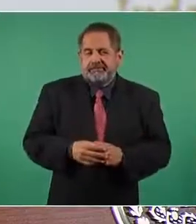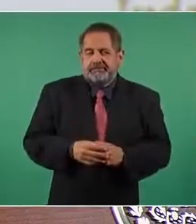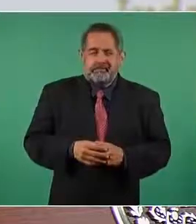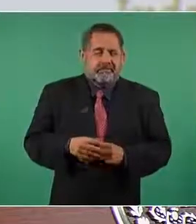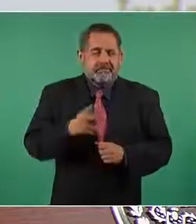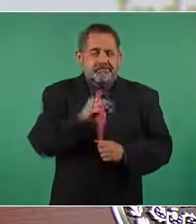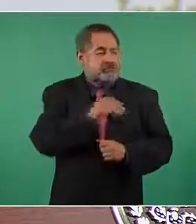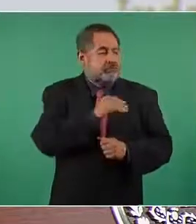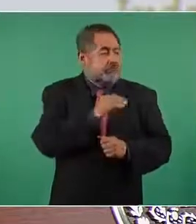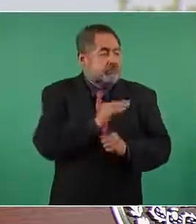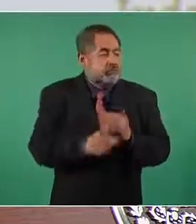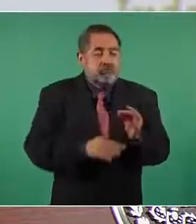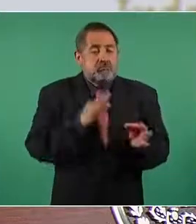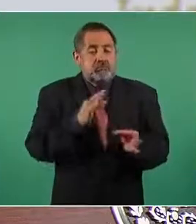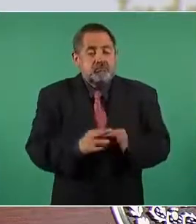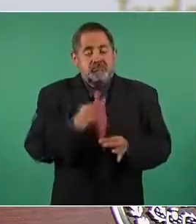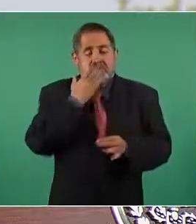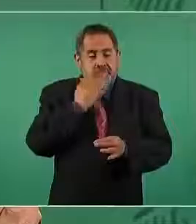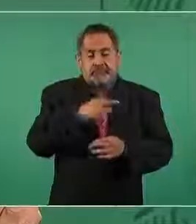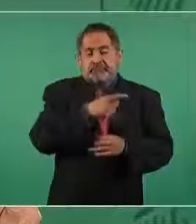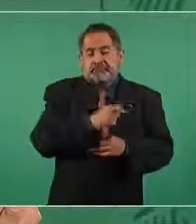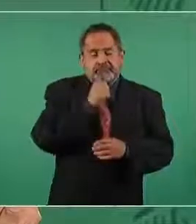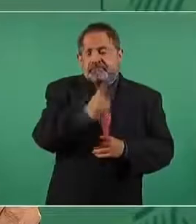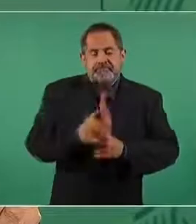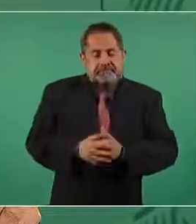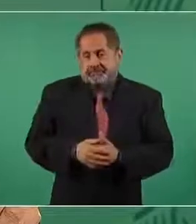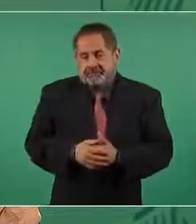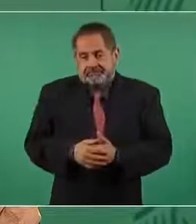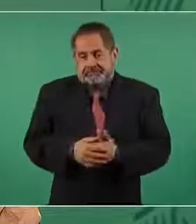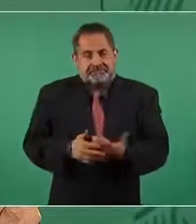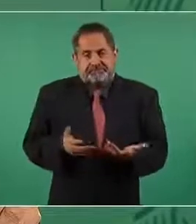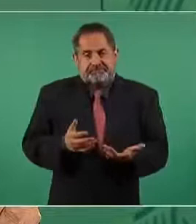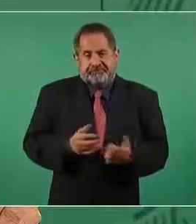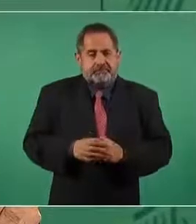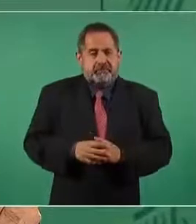están cumpliendo en general